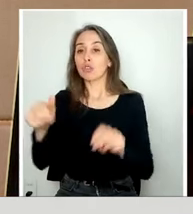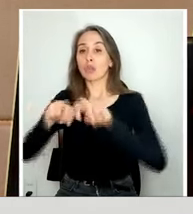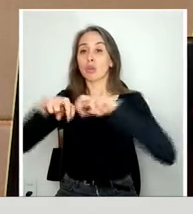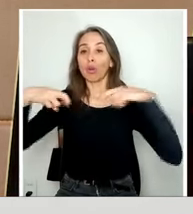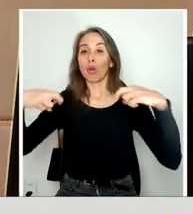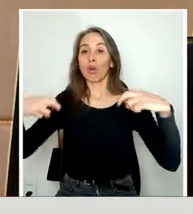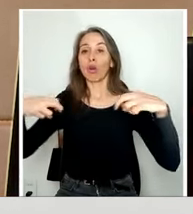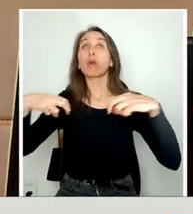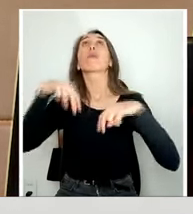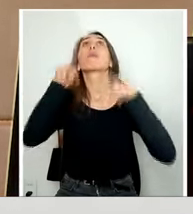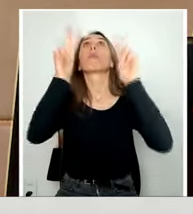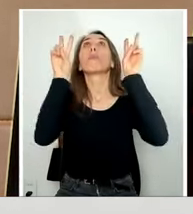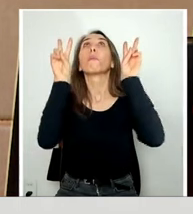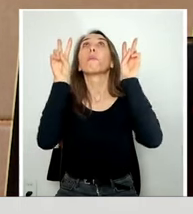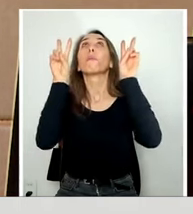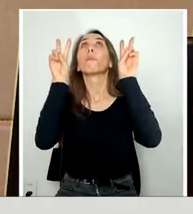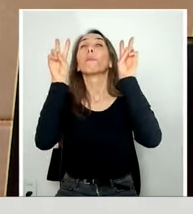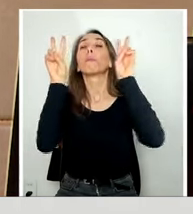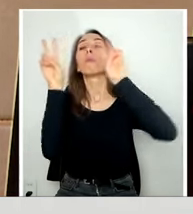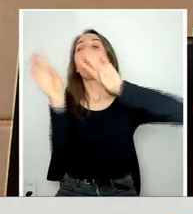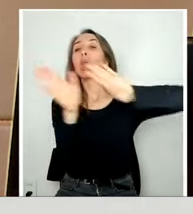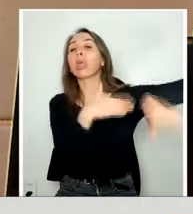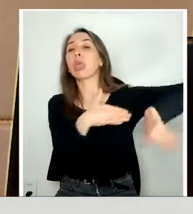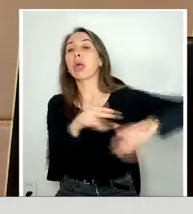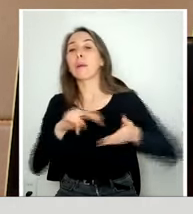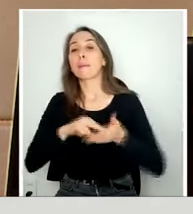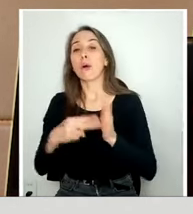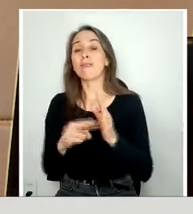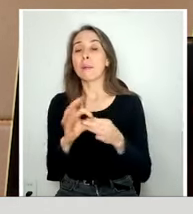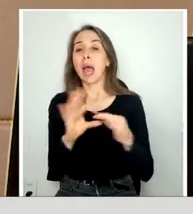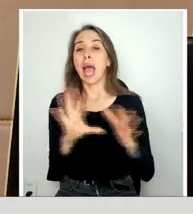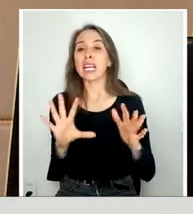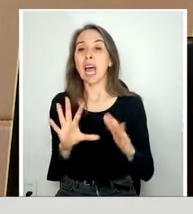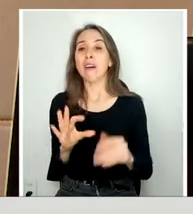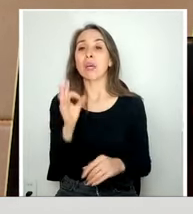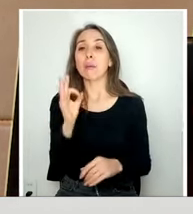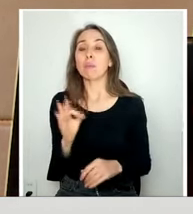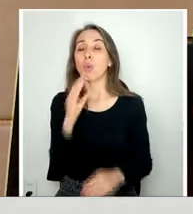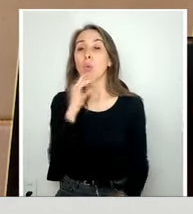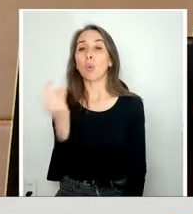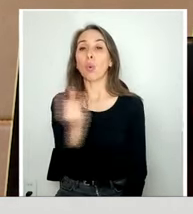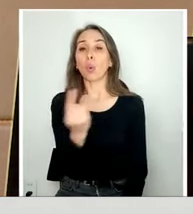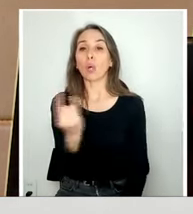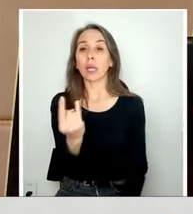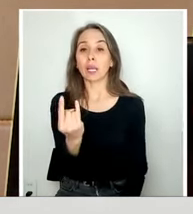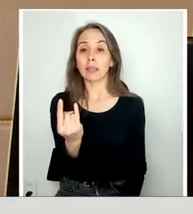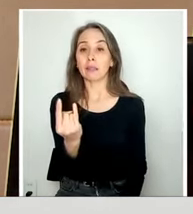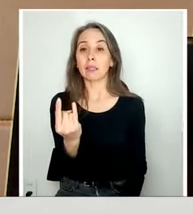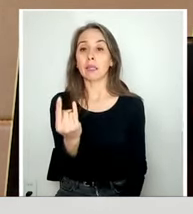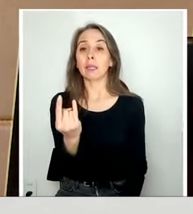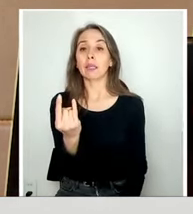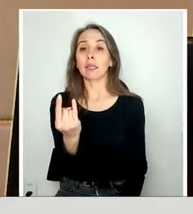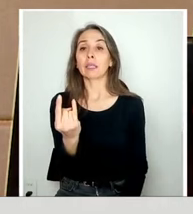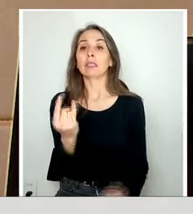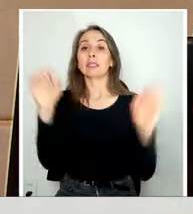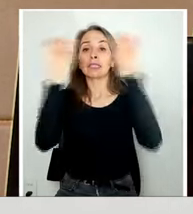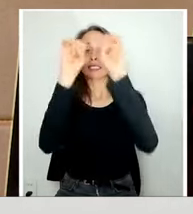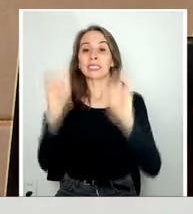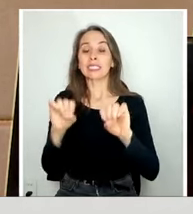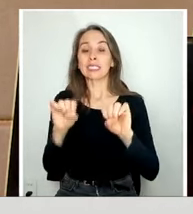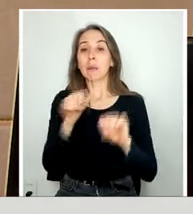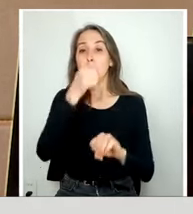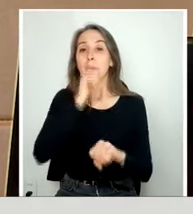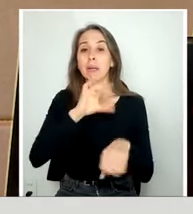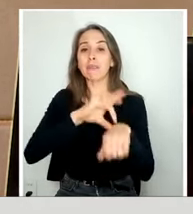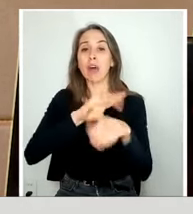para el techo en un problema que es extremadamente grave y extremadamente urgente si cae el sistema privado de salud por